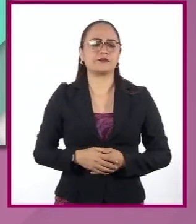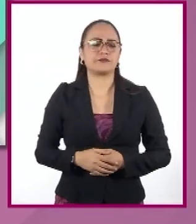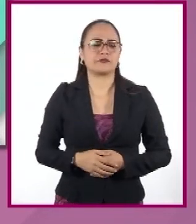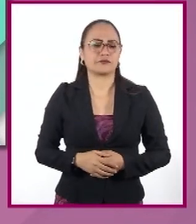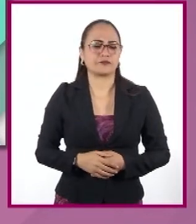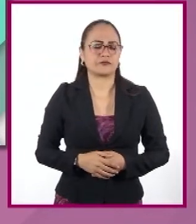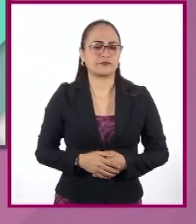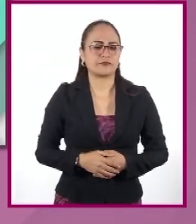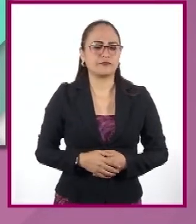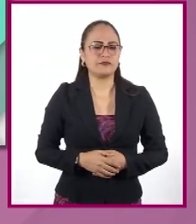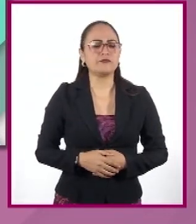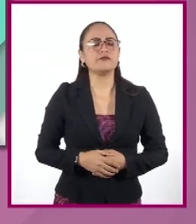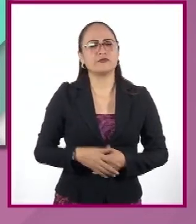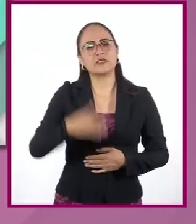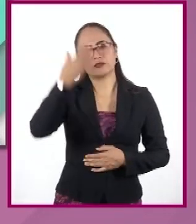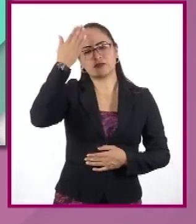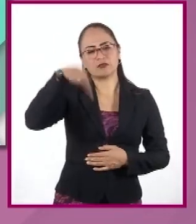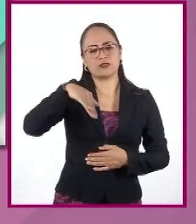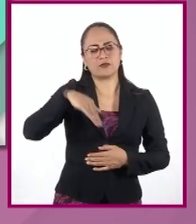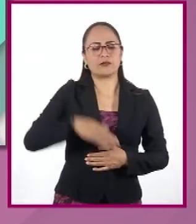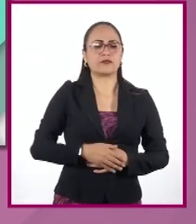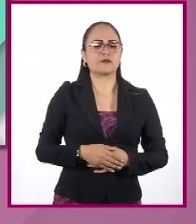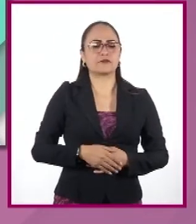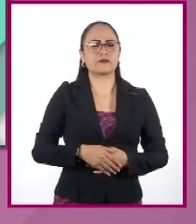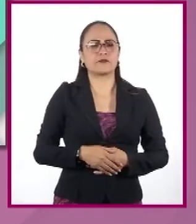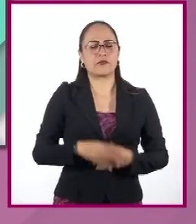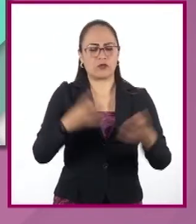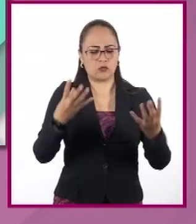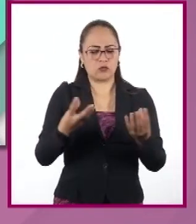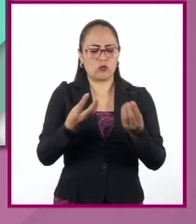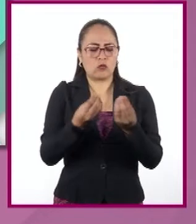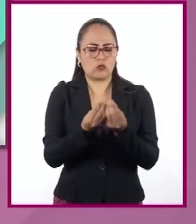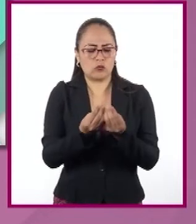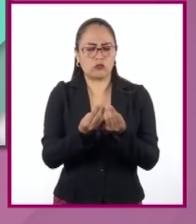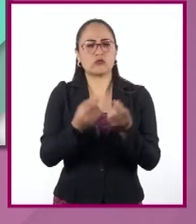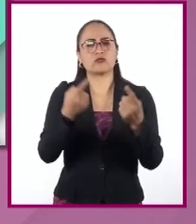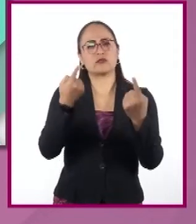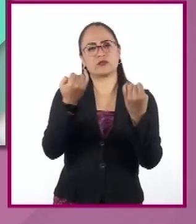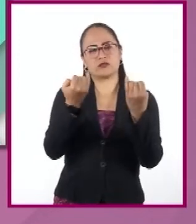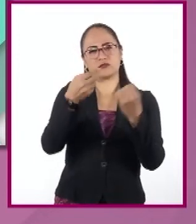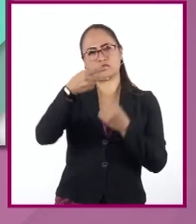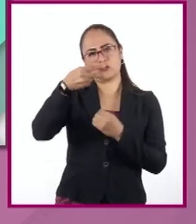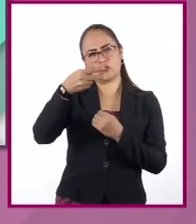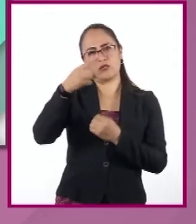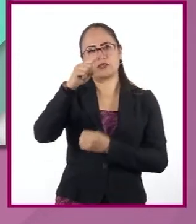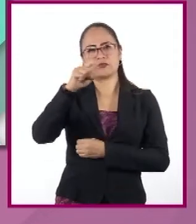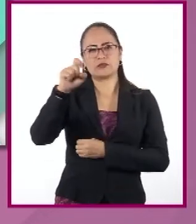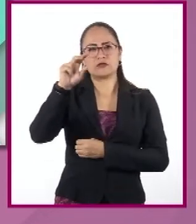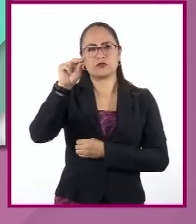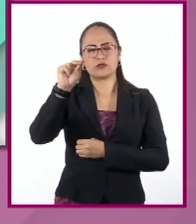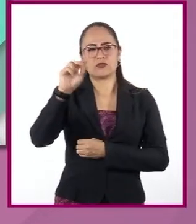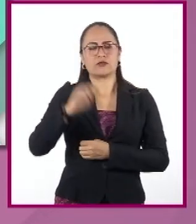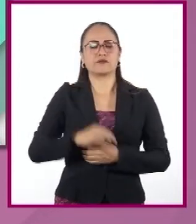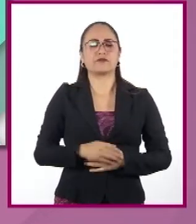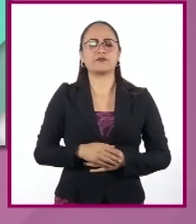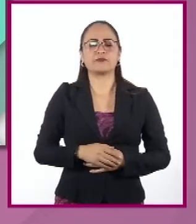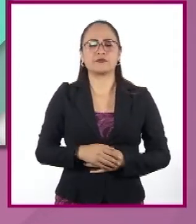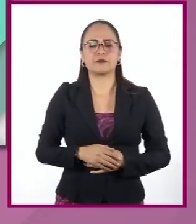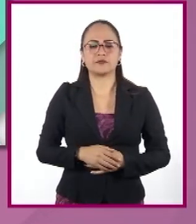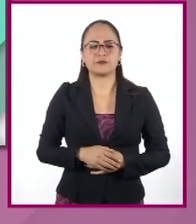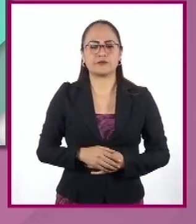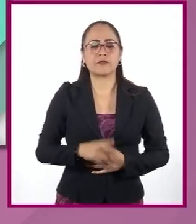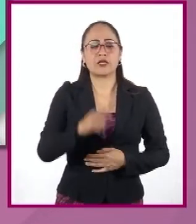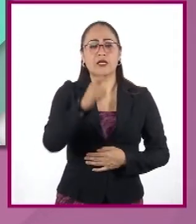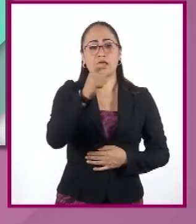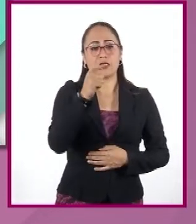Y como sabemos, la suma de la medida de los 3 ángulos es igual a 180 grados.